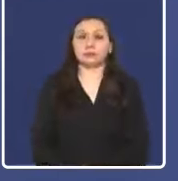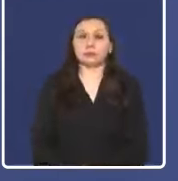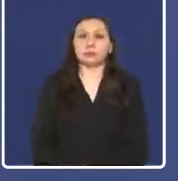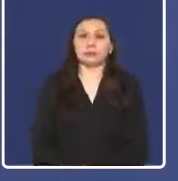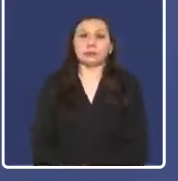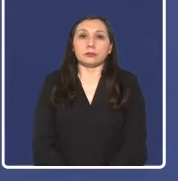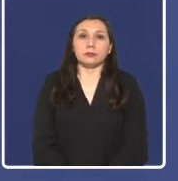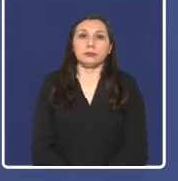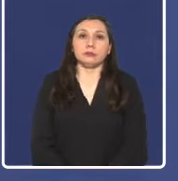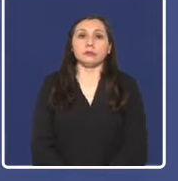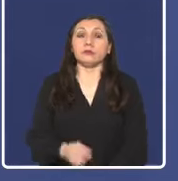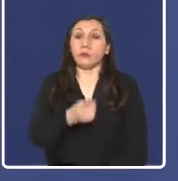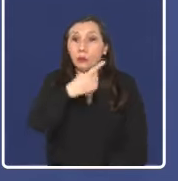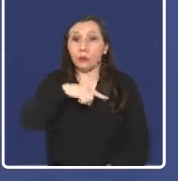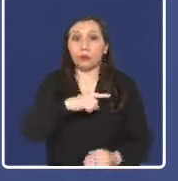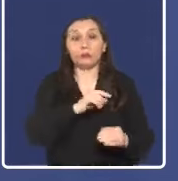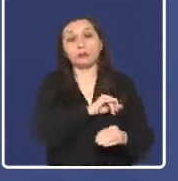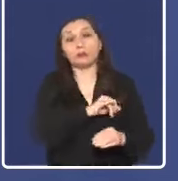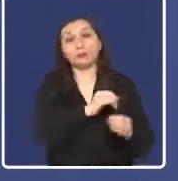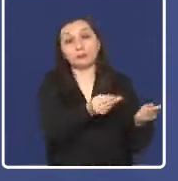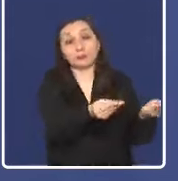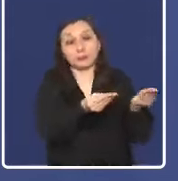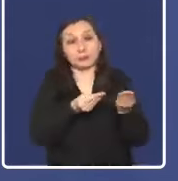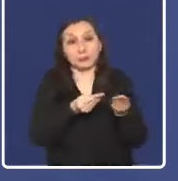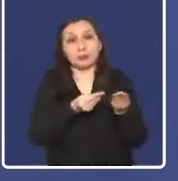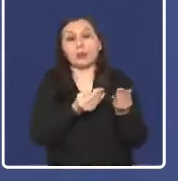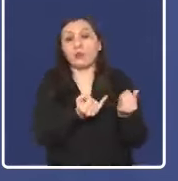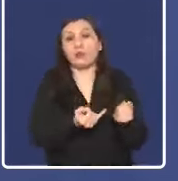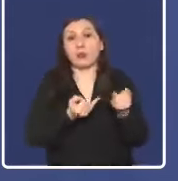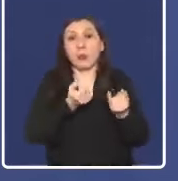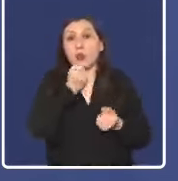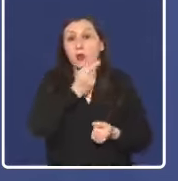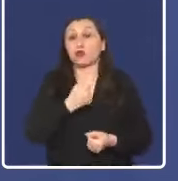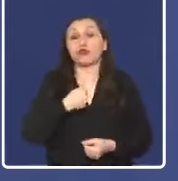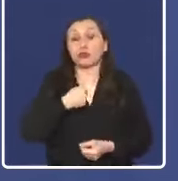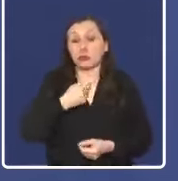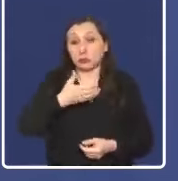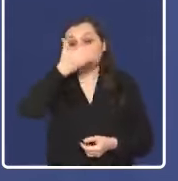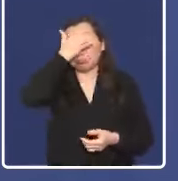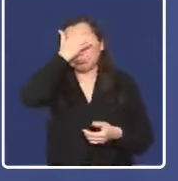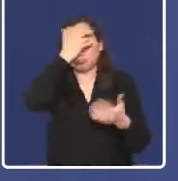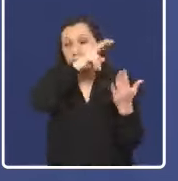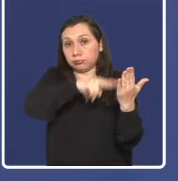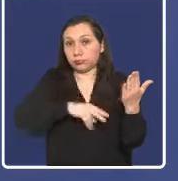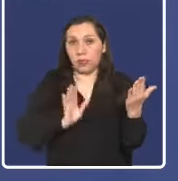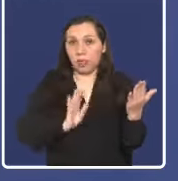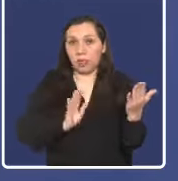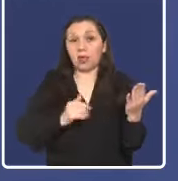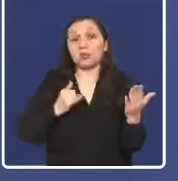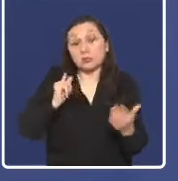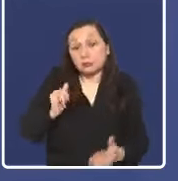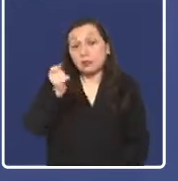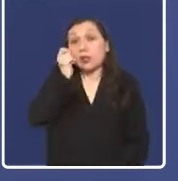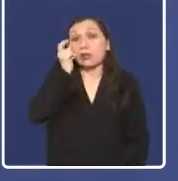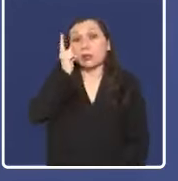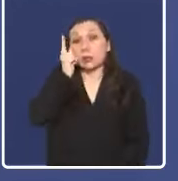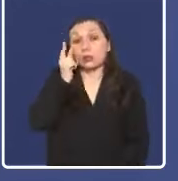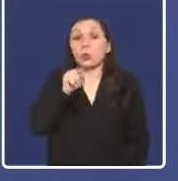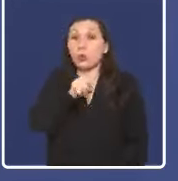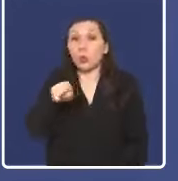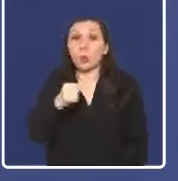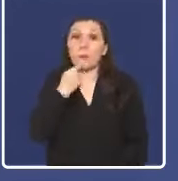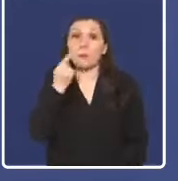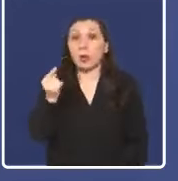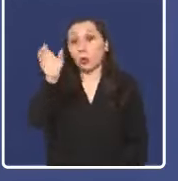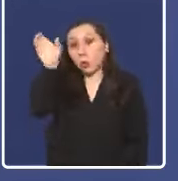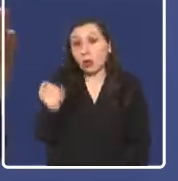Entonces, recibimos la información de que existe una denuncia. Yo hasta el día de hoy no la he visto. Yo entiendo, y esto tendrán que preguntárselo